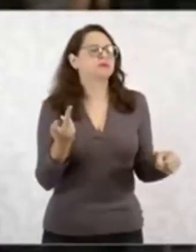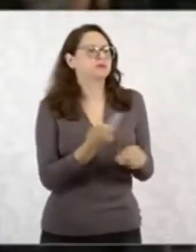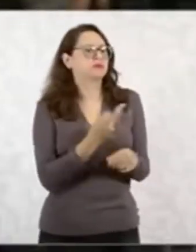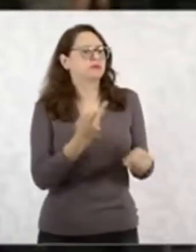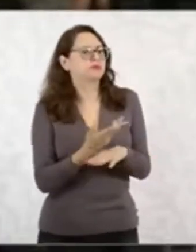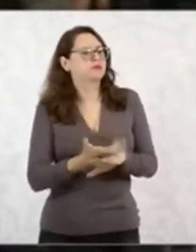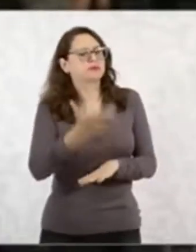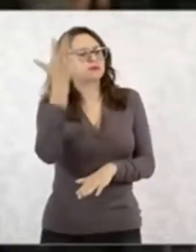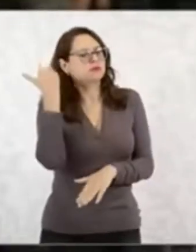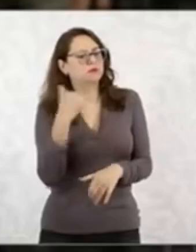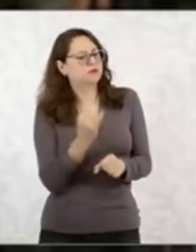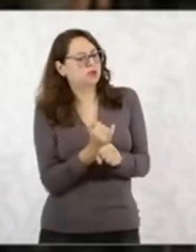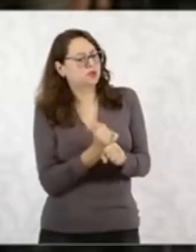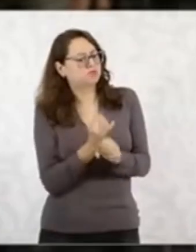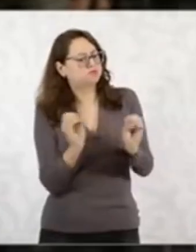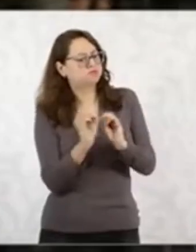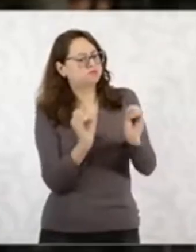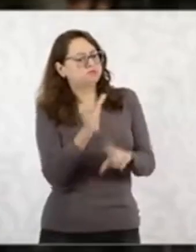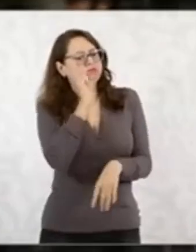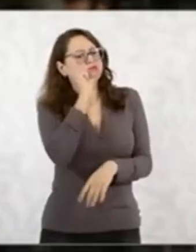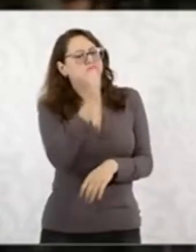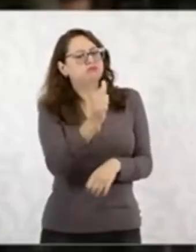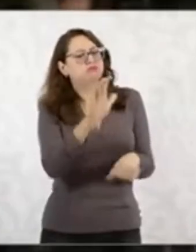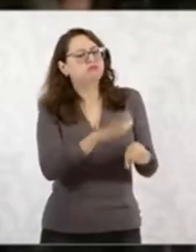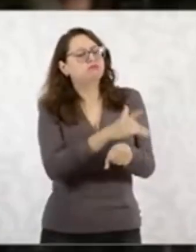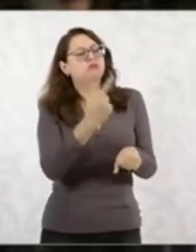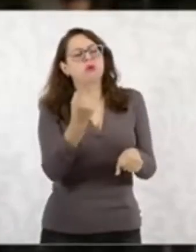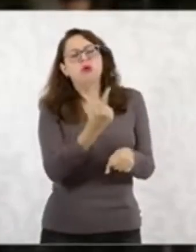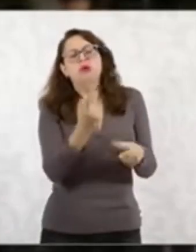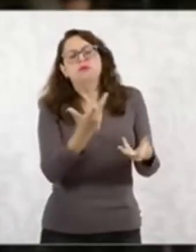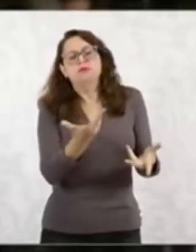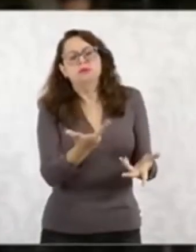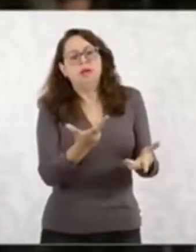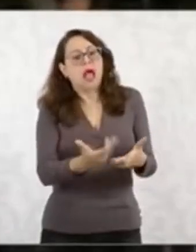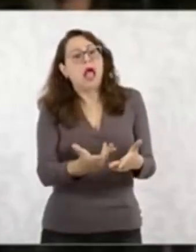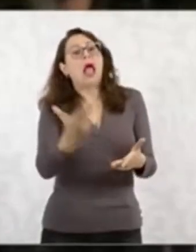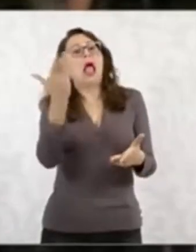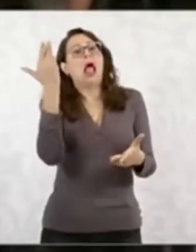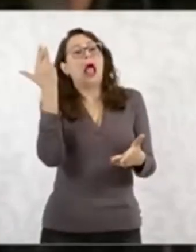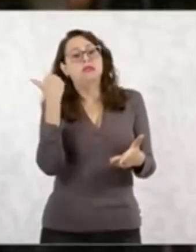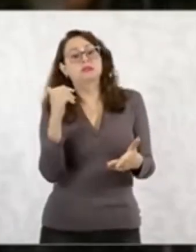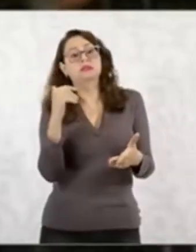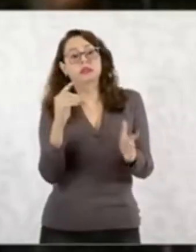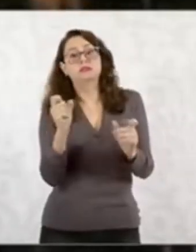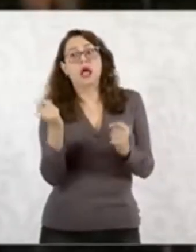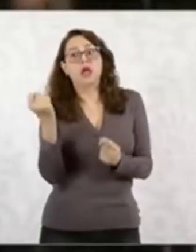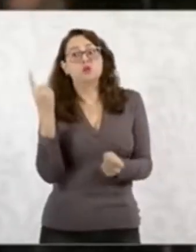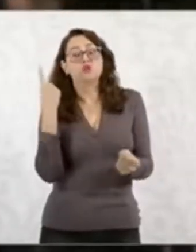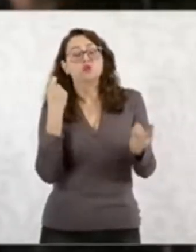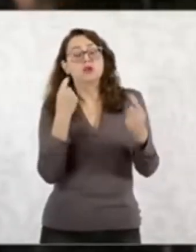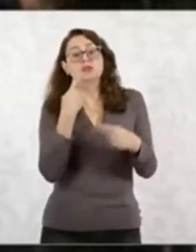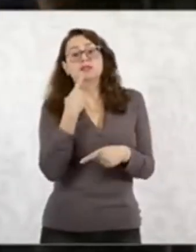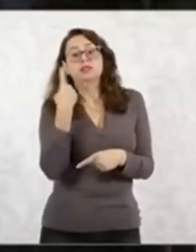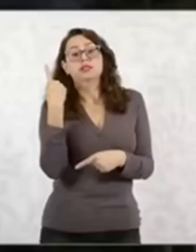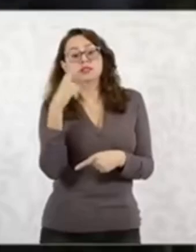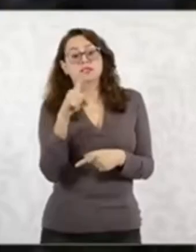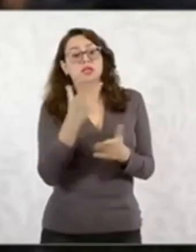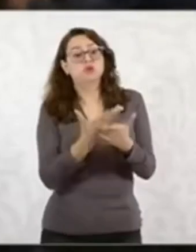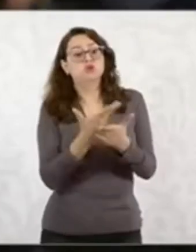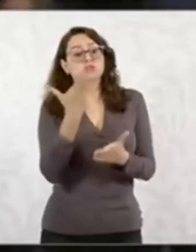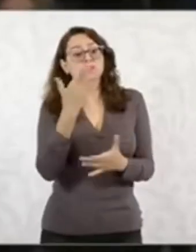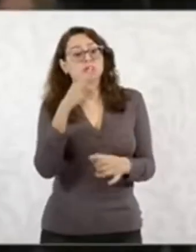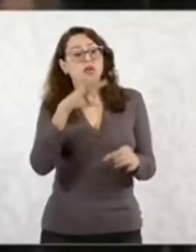un antecedente en dos momentos. Uno, el tema de las denuncias que se presentaron por las elecciones